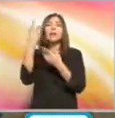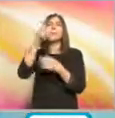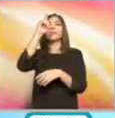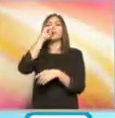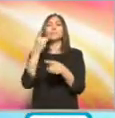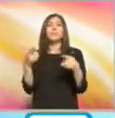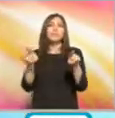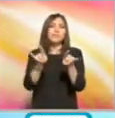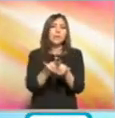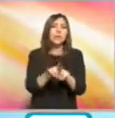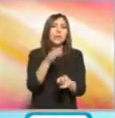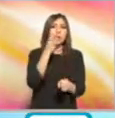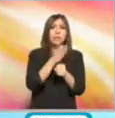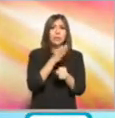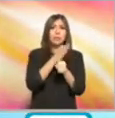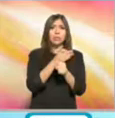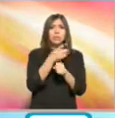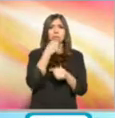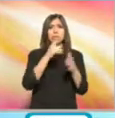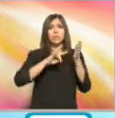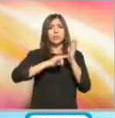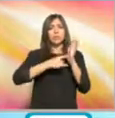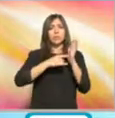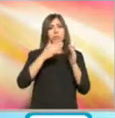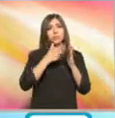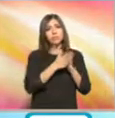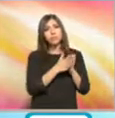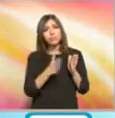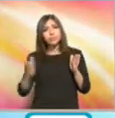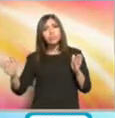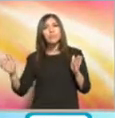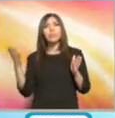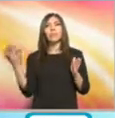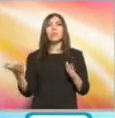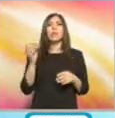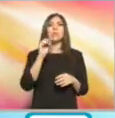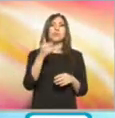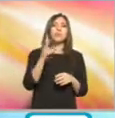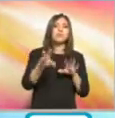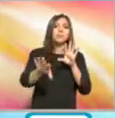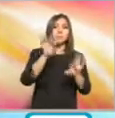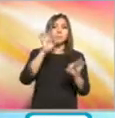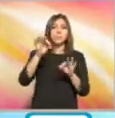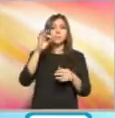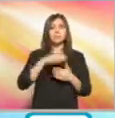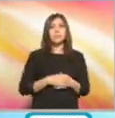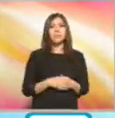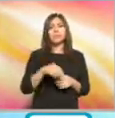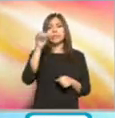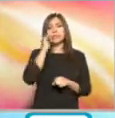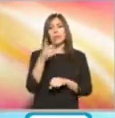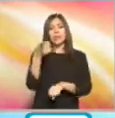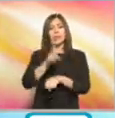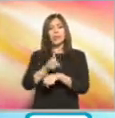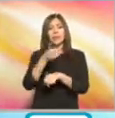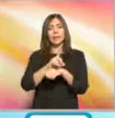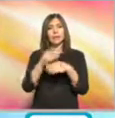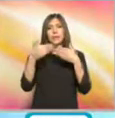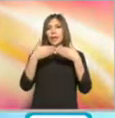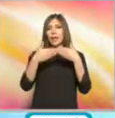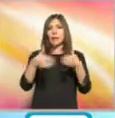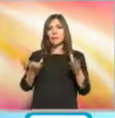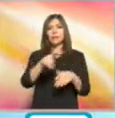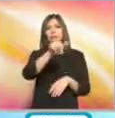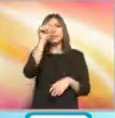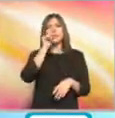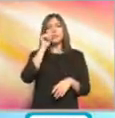nos estabas contando, va a estar en un horario corrido. El horario que vamos a tener, bueno, todos los días vamos a abrir. Nosotros